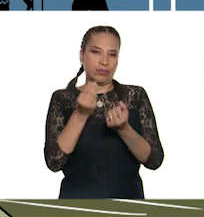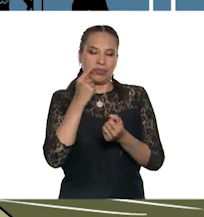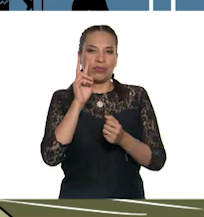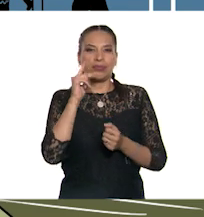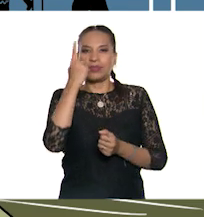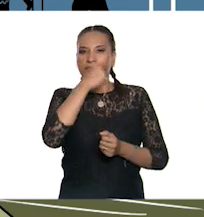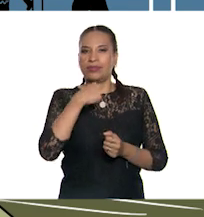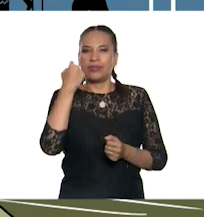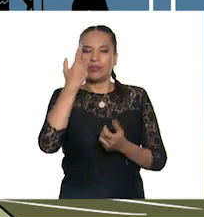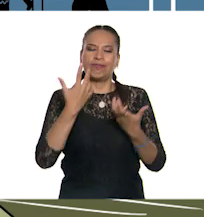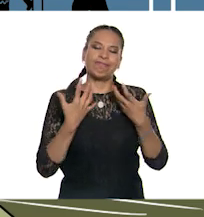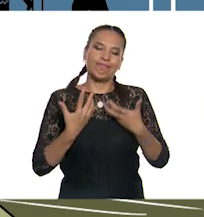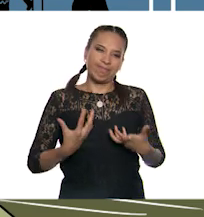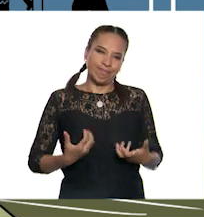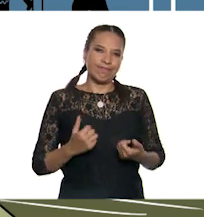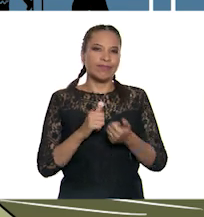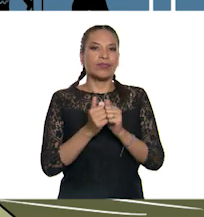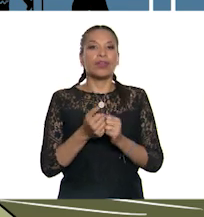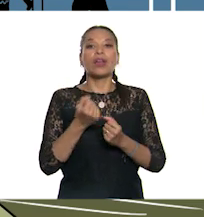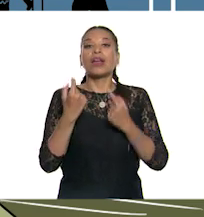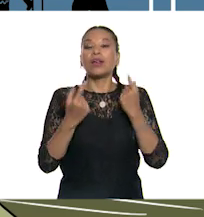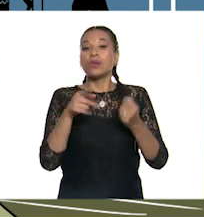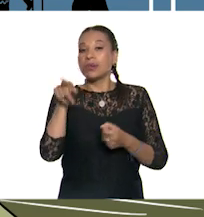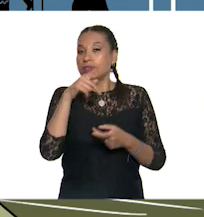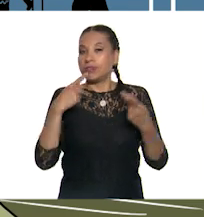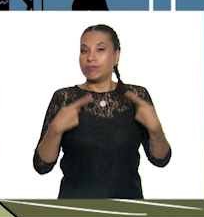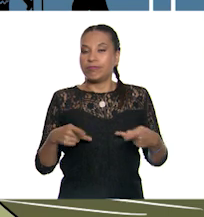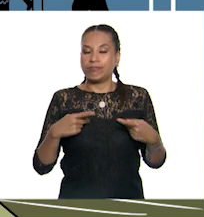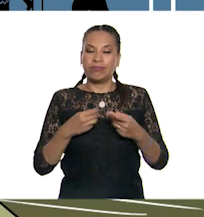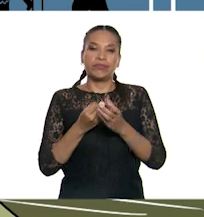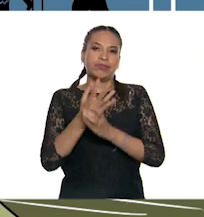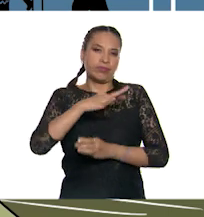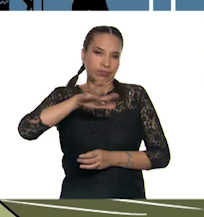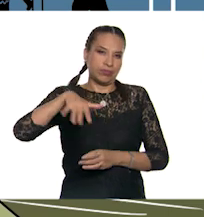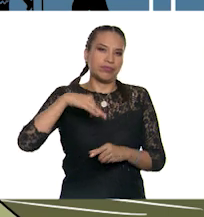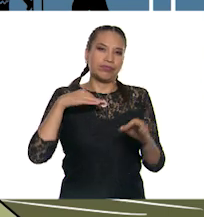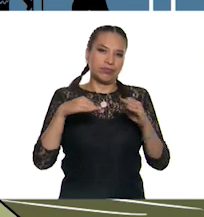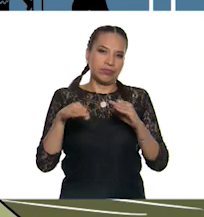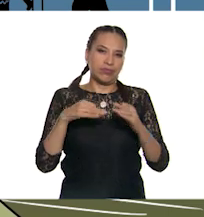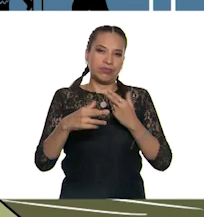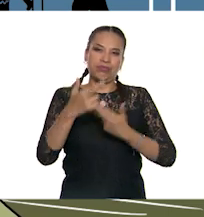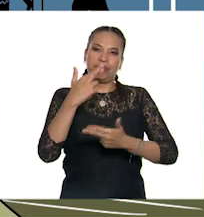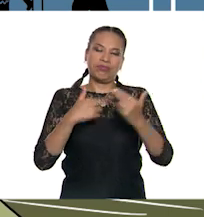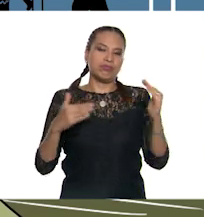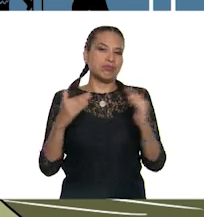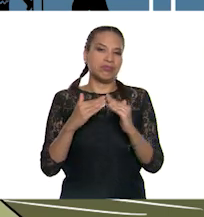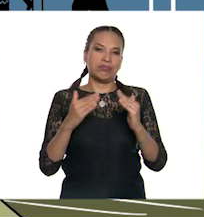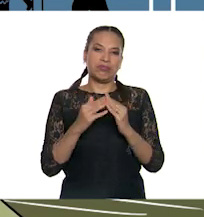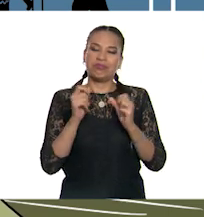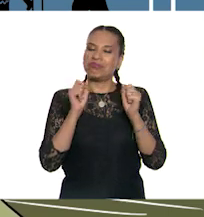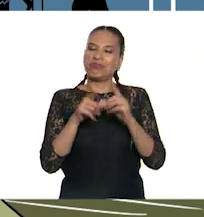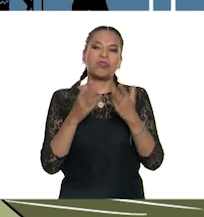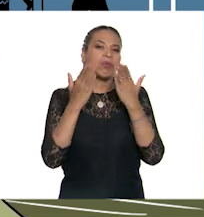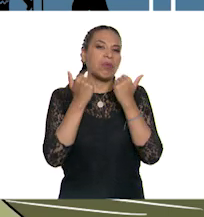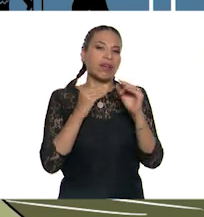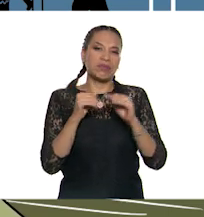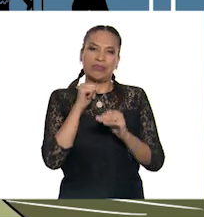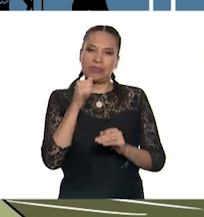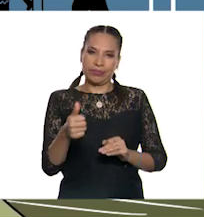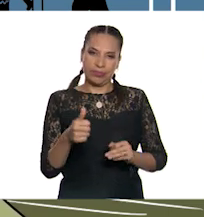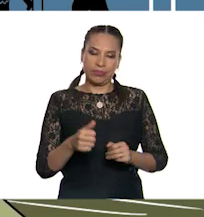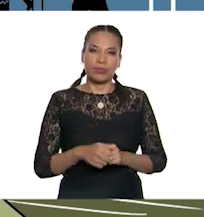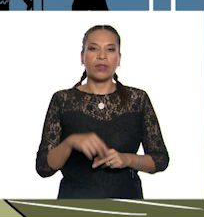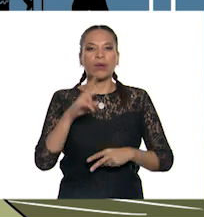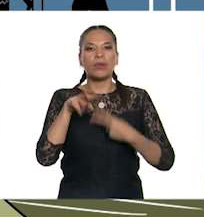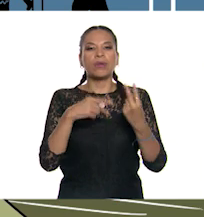se notaba la decepción. Sin duda esas gentes habían salido a buscar trabajo y volvían a la casa con las manos vacías.